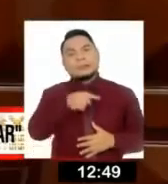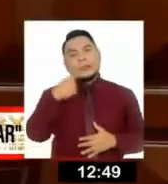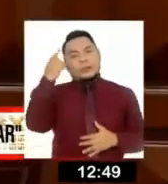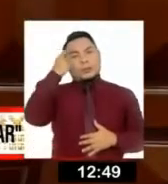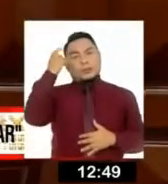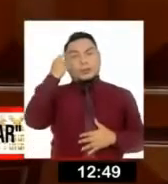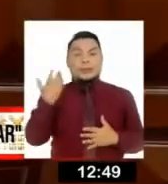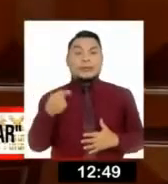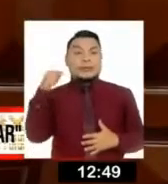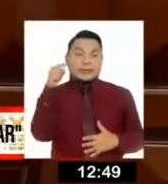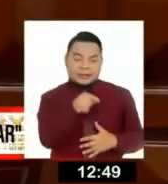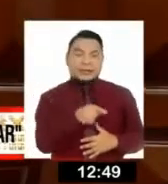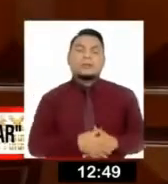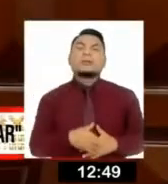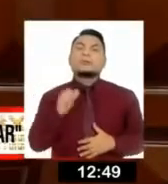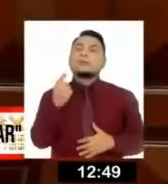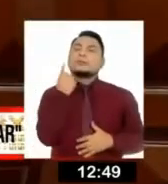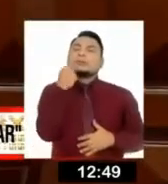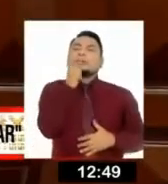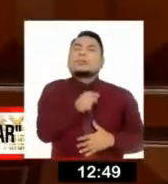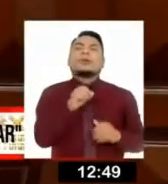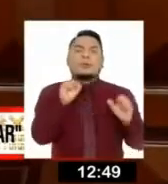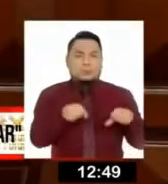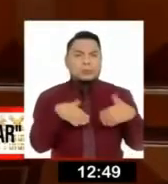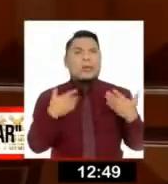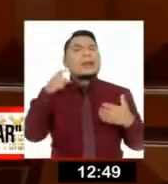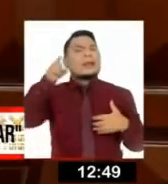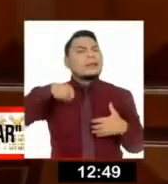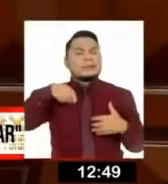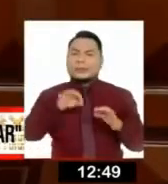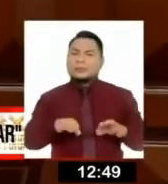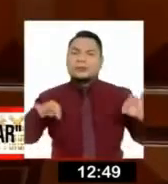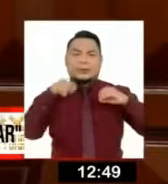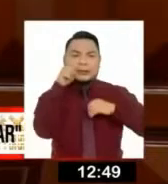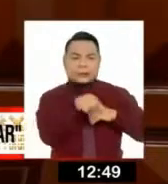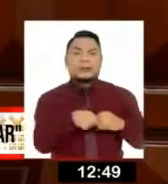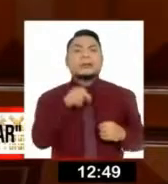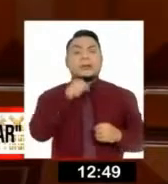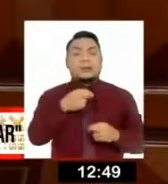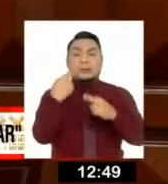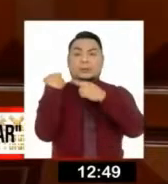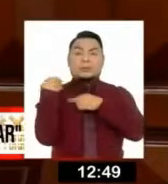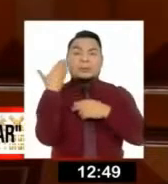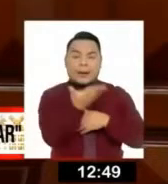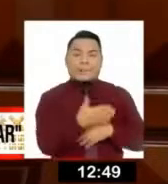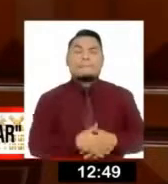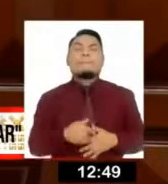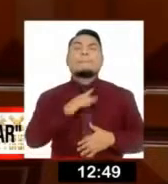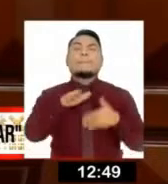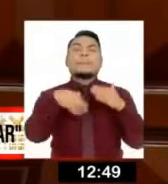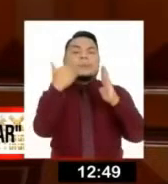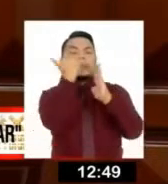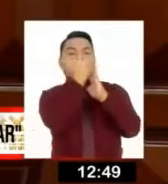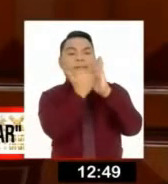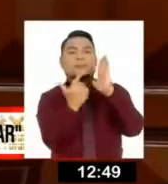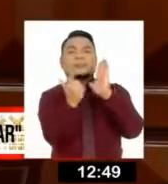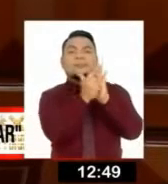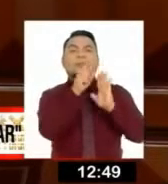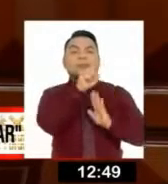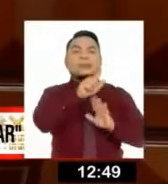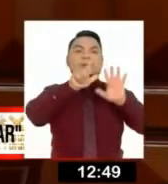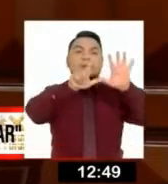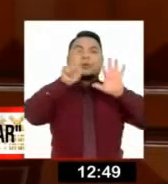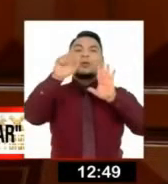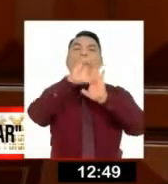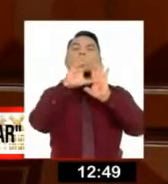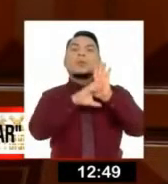Consideramos que esto no es solo posible, sino necesario. Esta función está normada en el artículo 171